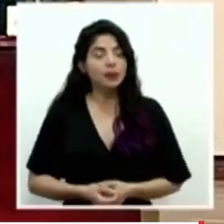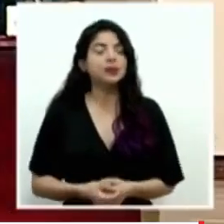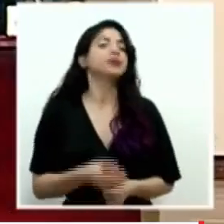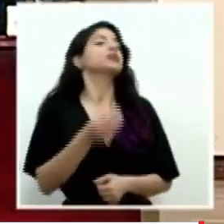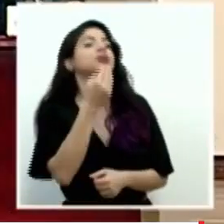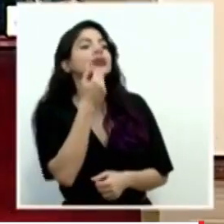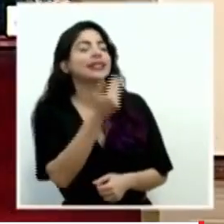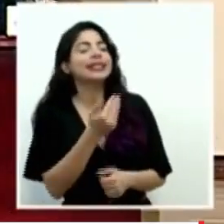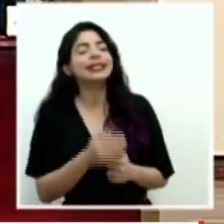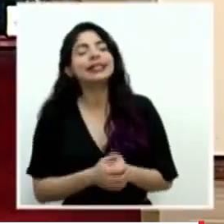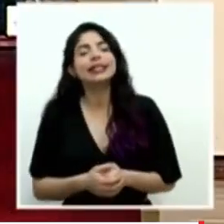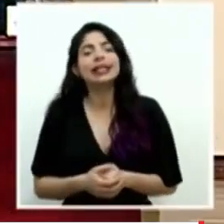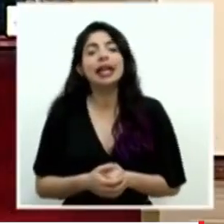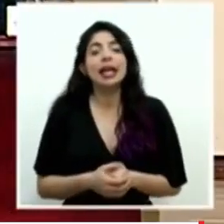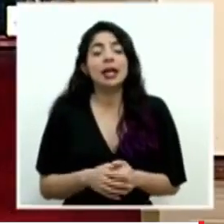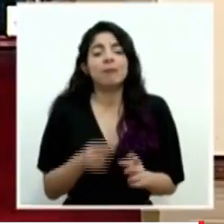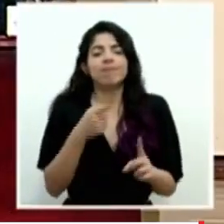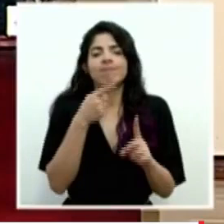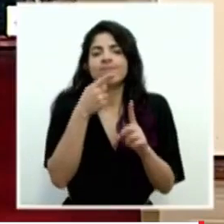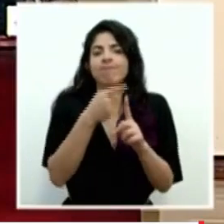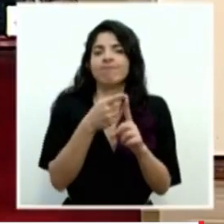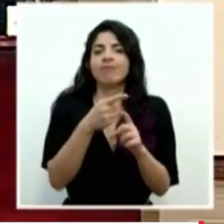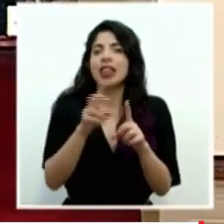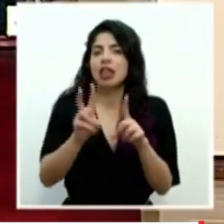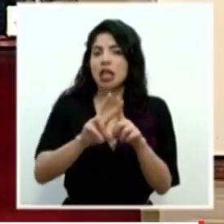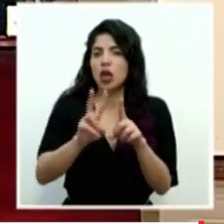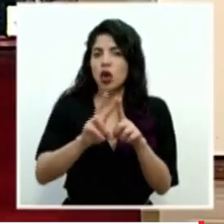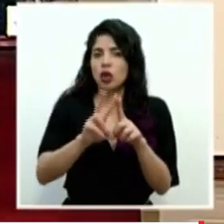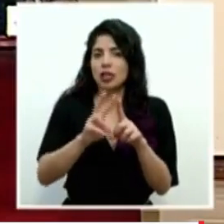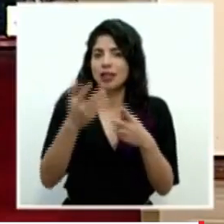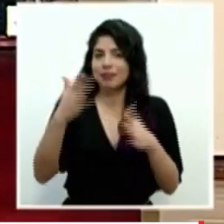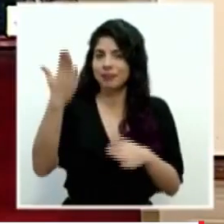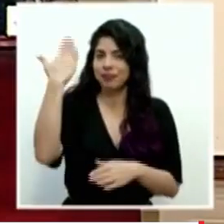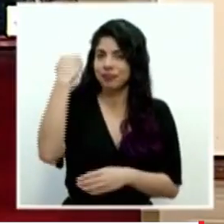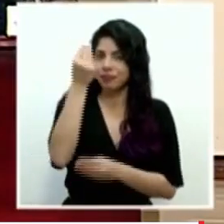Muchísimas gracias. En el caso particular de Nicoya, como